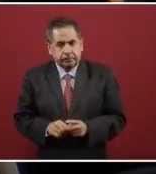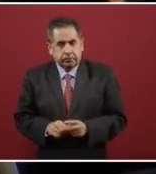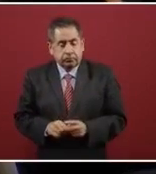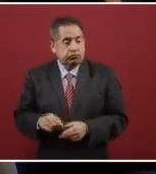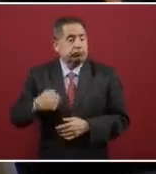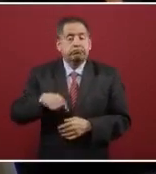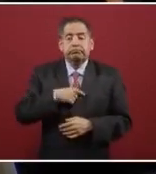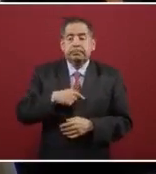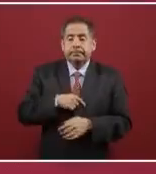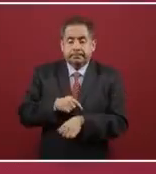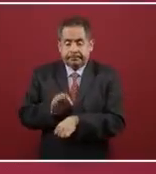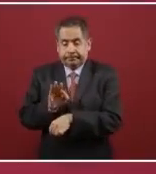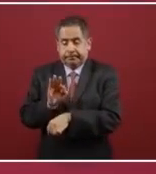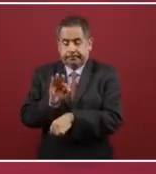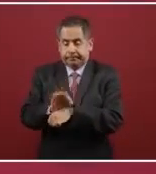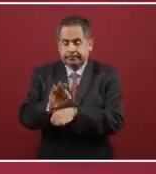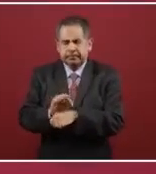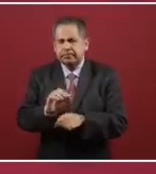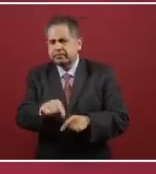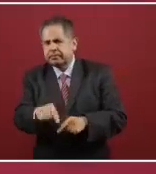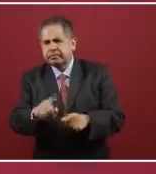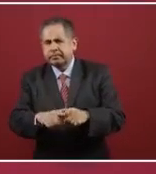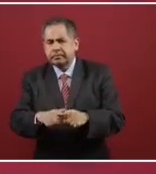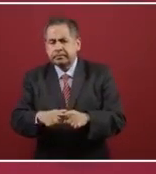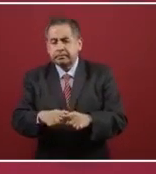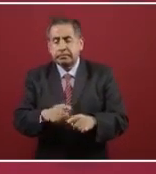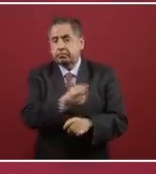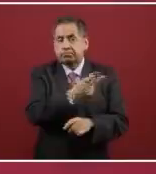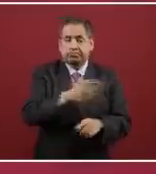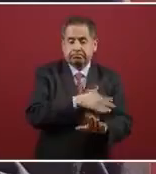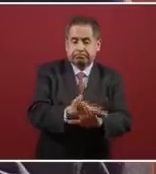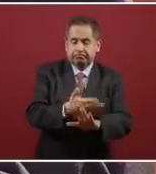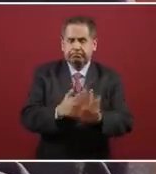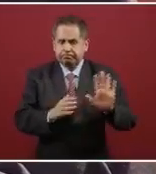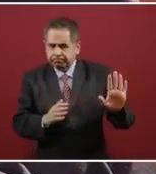nosotros protegemos a quienes son perseguidos, pero al mismo tiempo